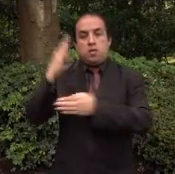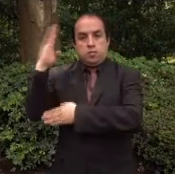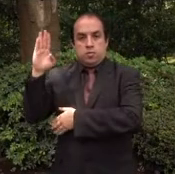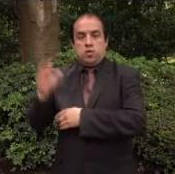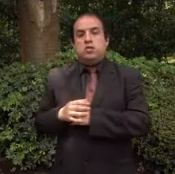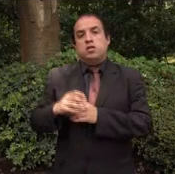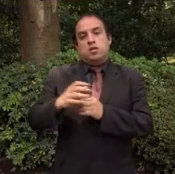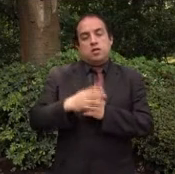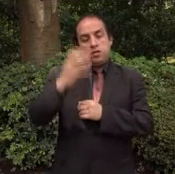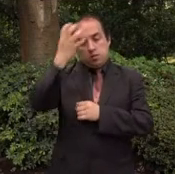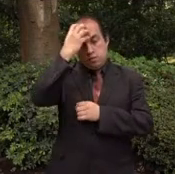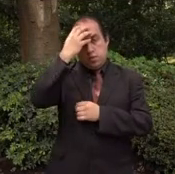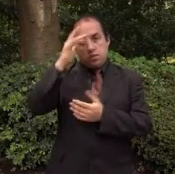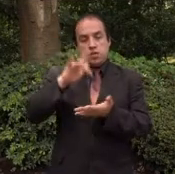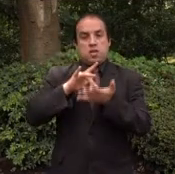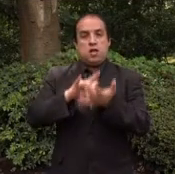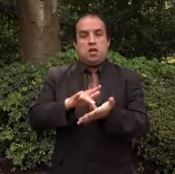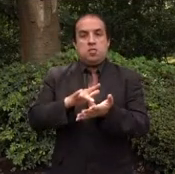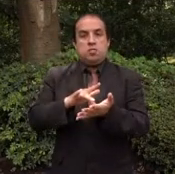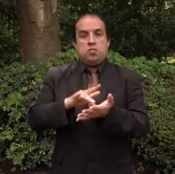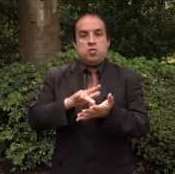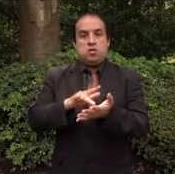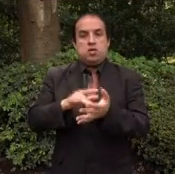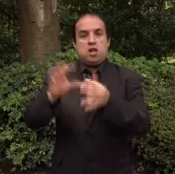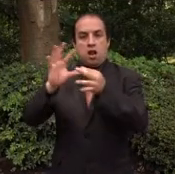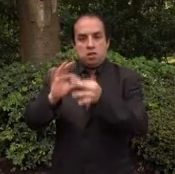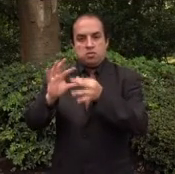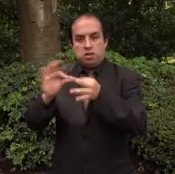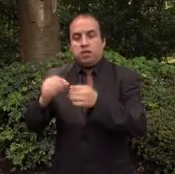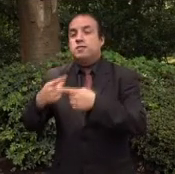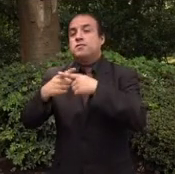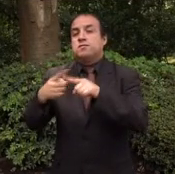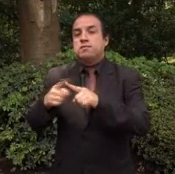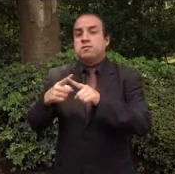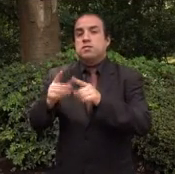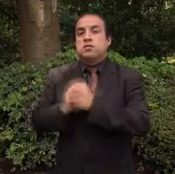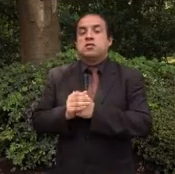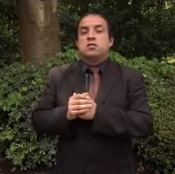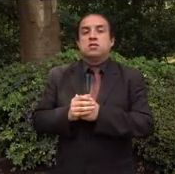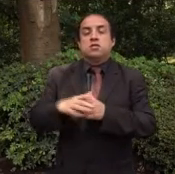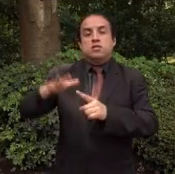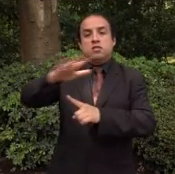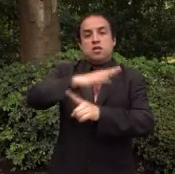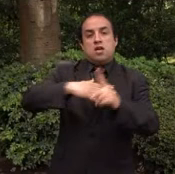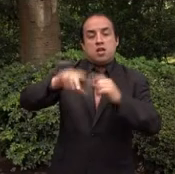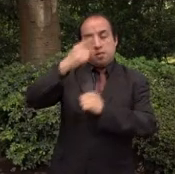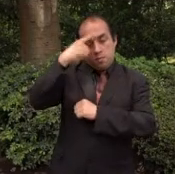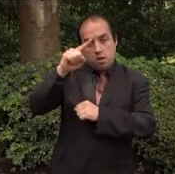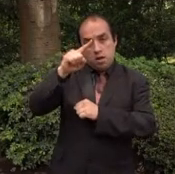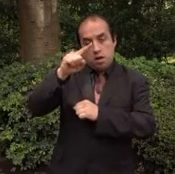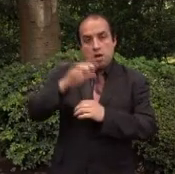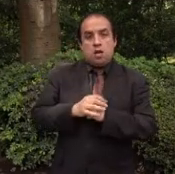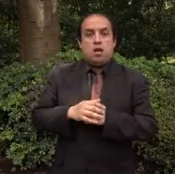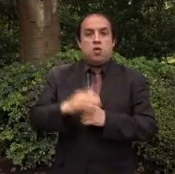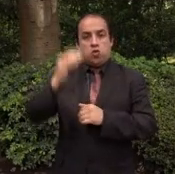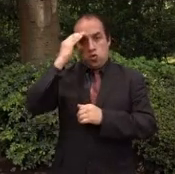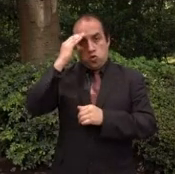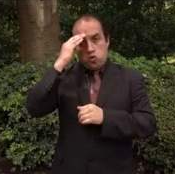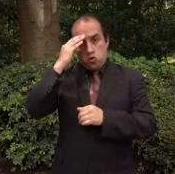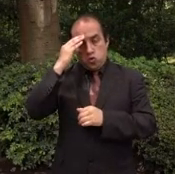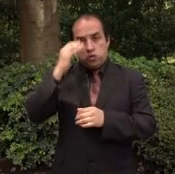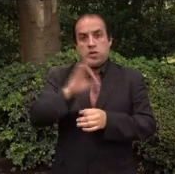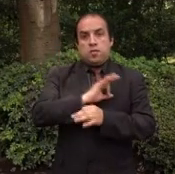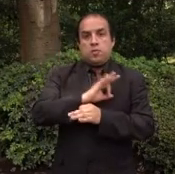apoyo de georreferenciación de las distintas áreas para poder promover su rescate. Y obviamente,